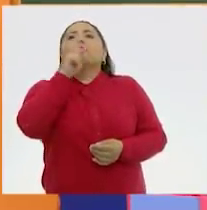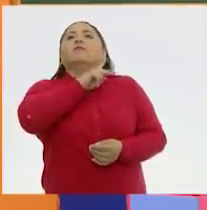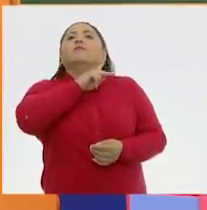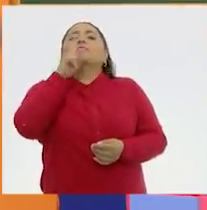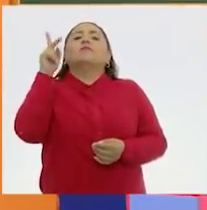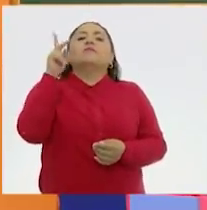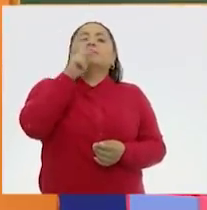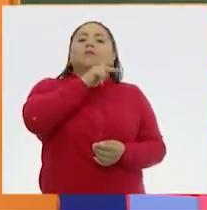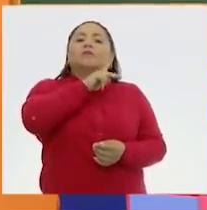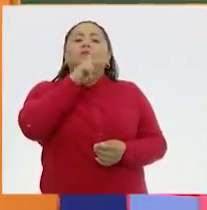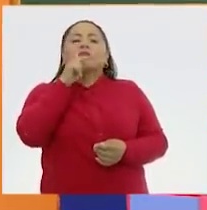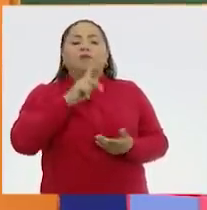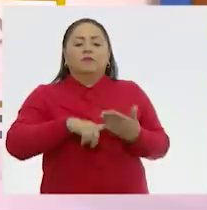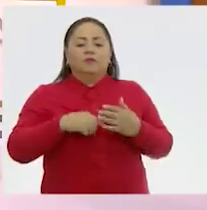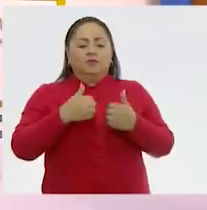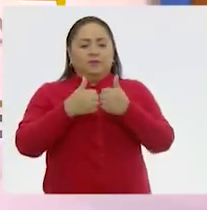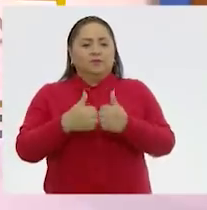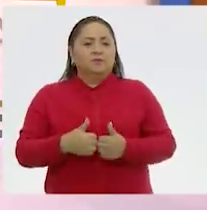respiramos.